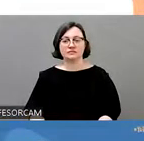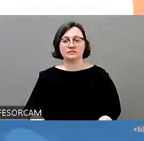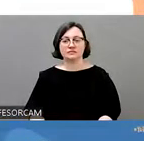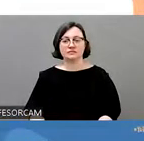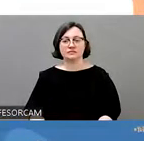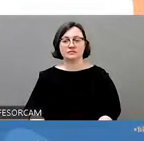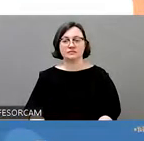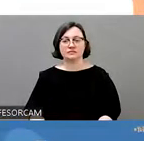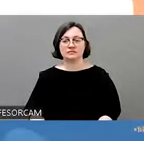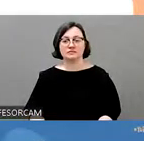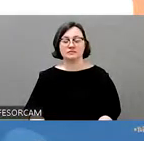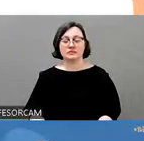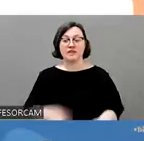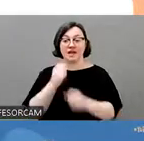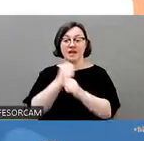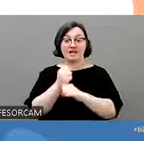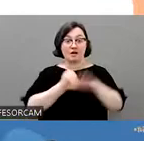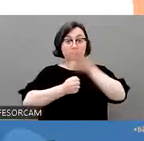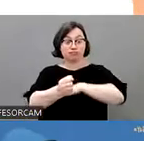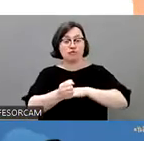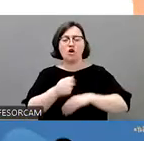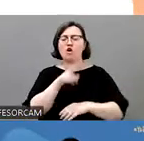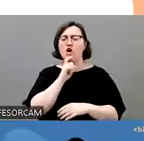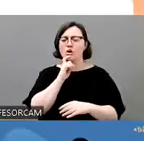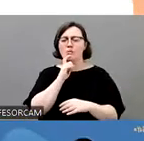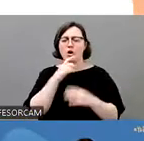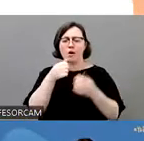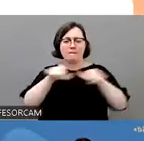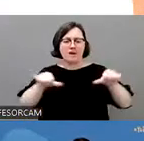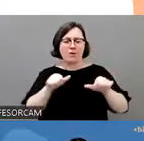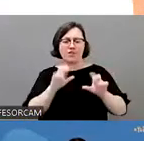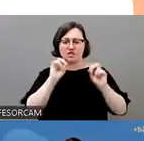prejuicio. Acceder al empleo sin tener prejuicios.